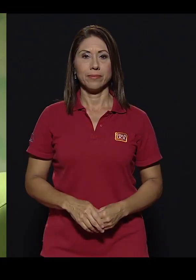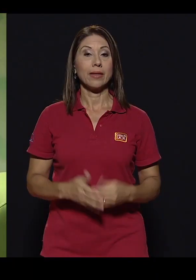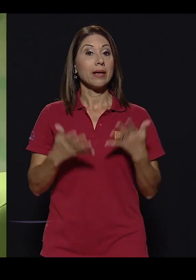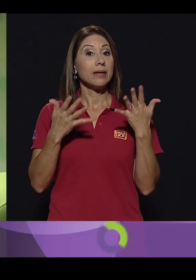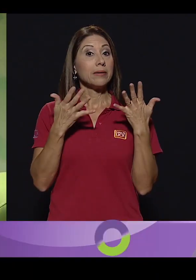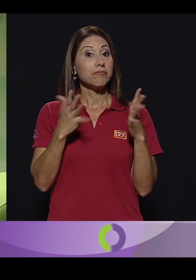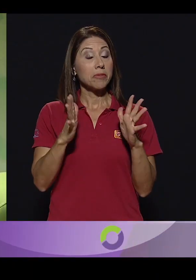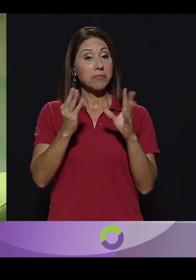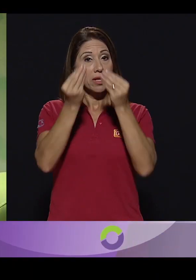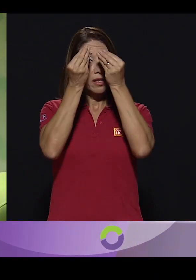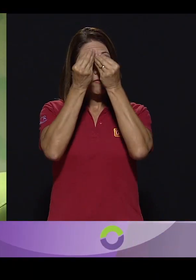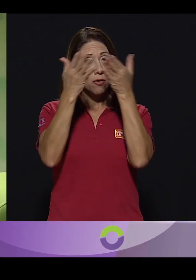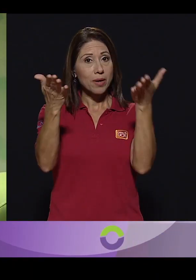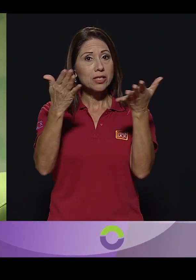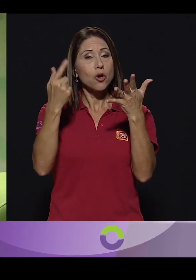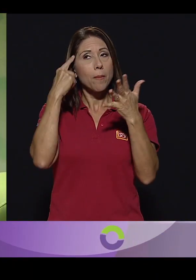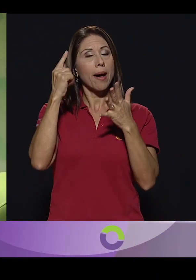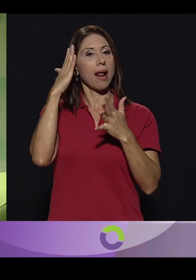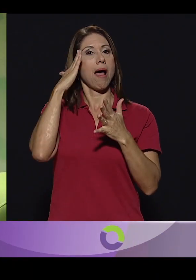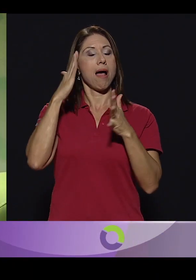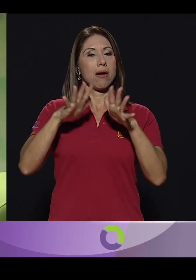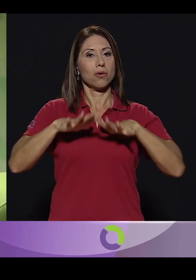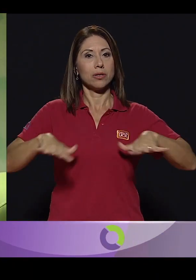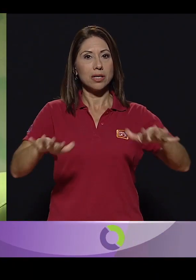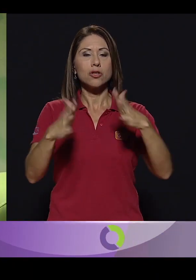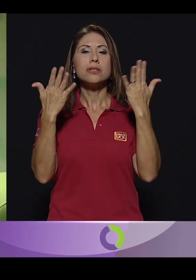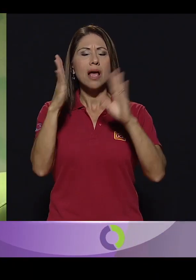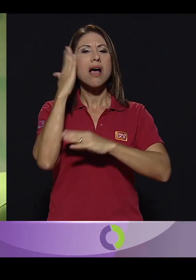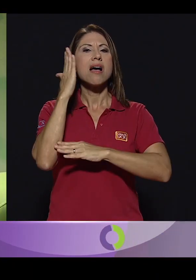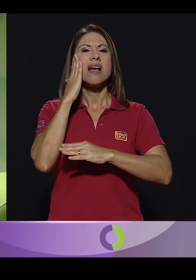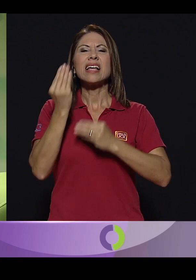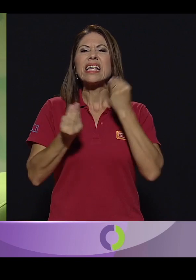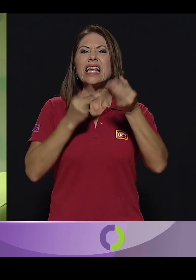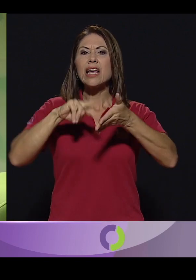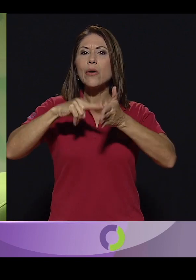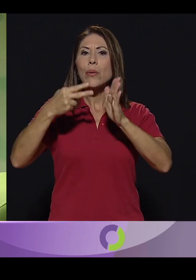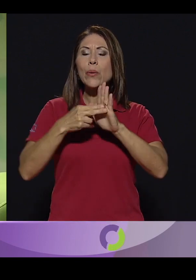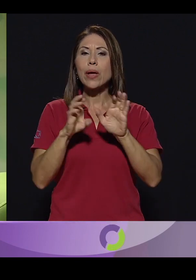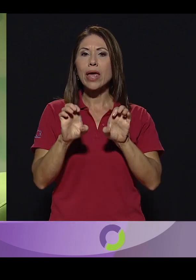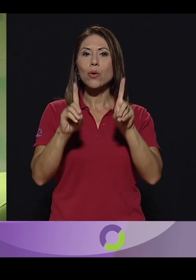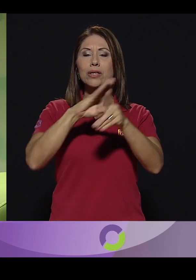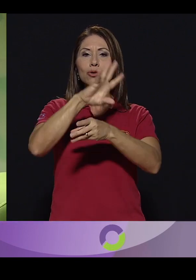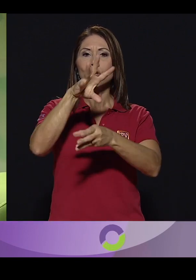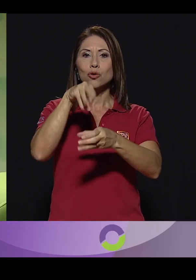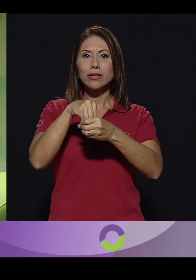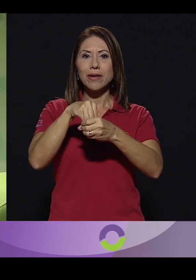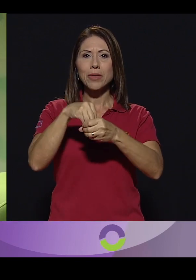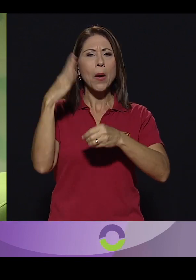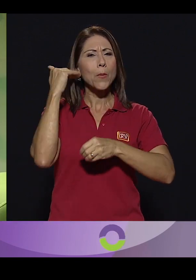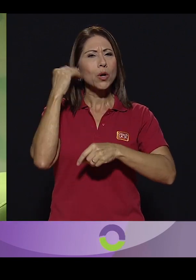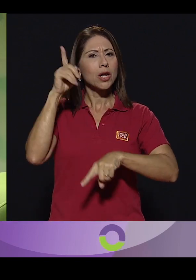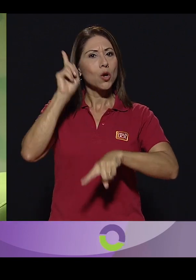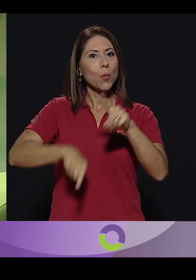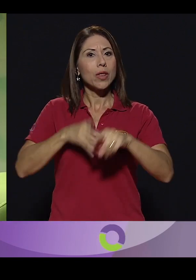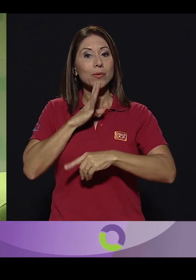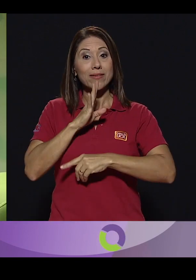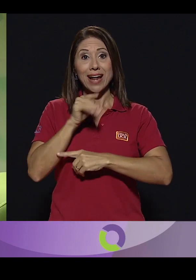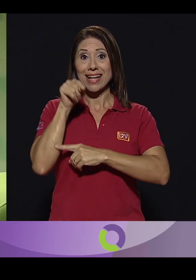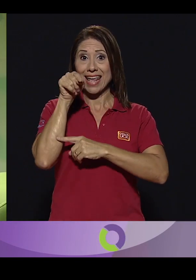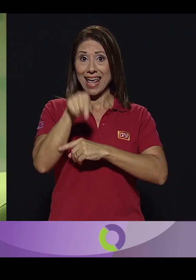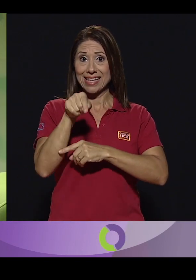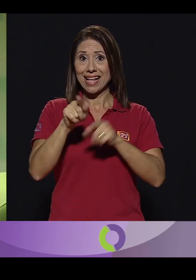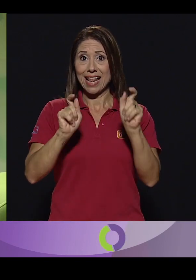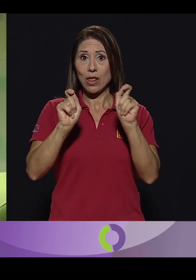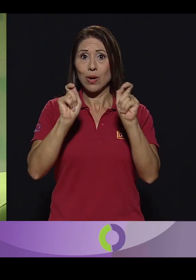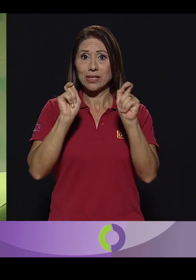y después de esta información de contexto y ya teniendo claro que es la educación inclusiva y por qué no podemos hablar de que ésta sea la